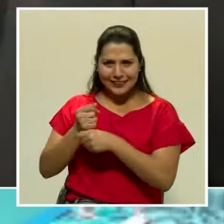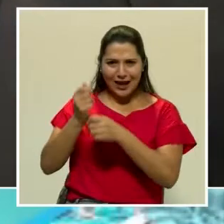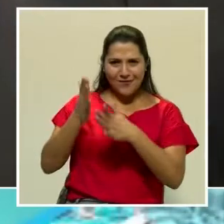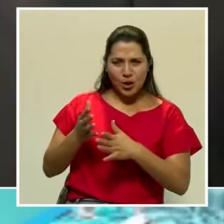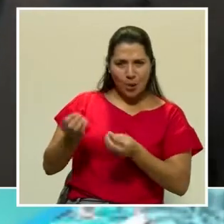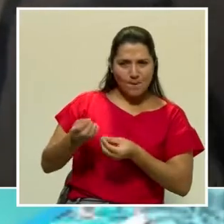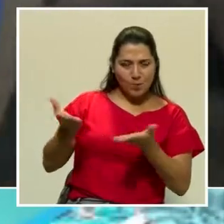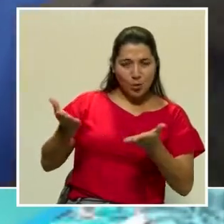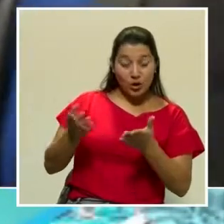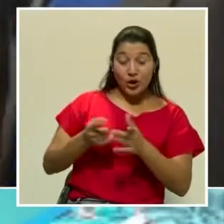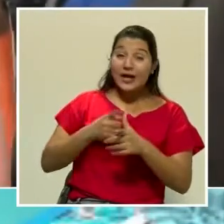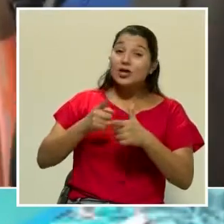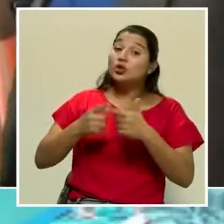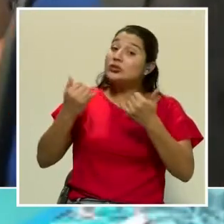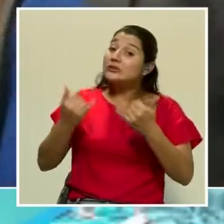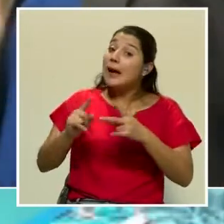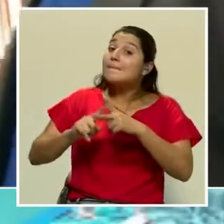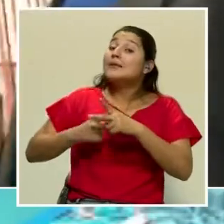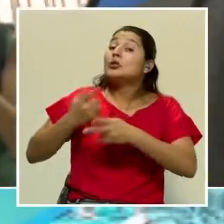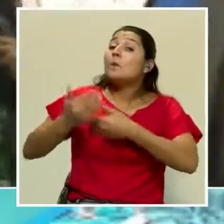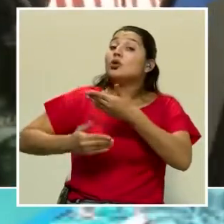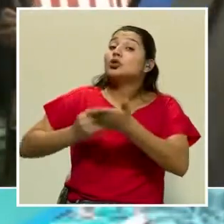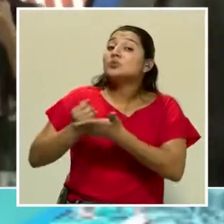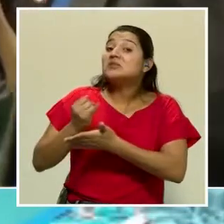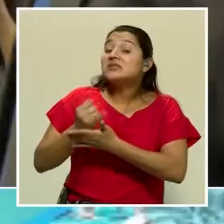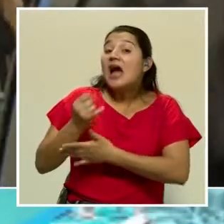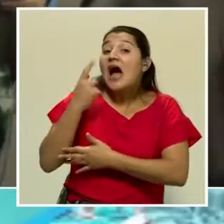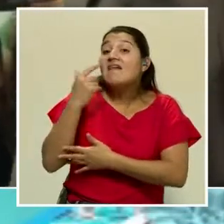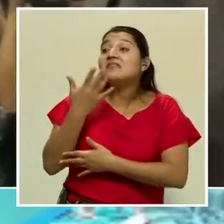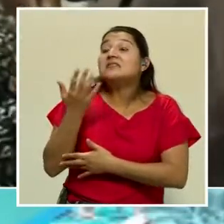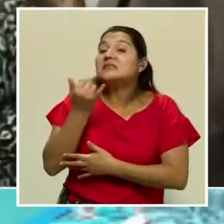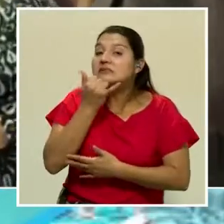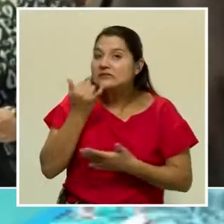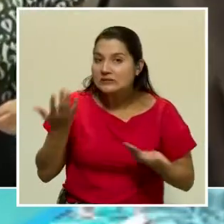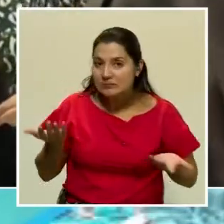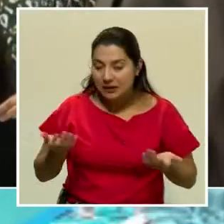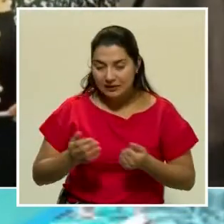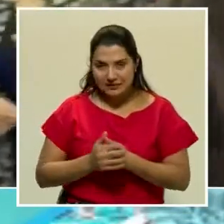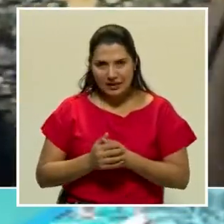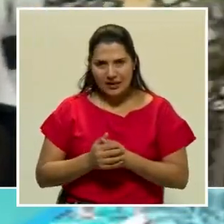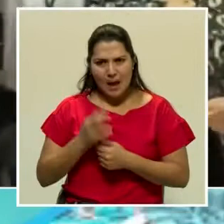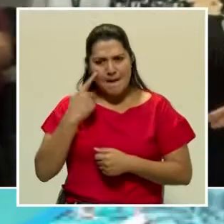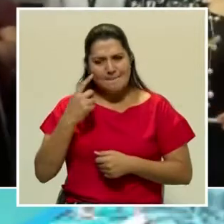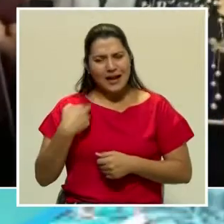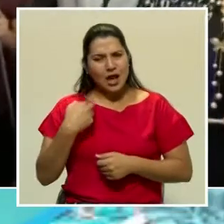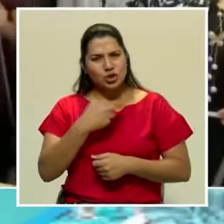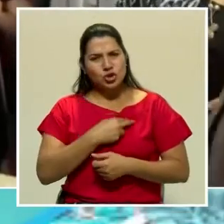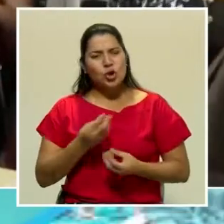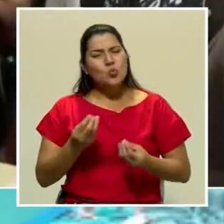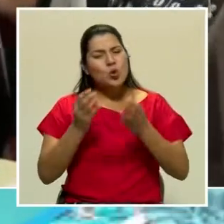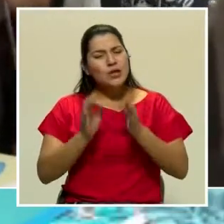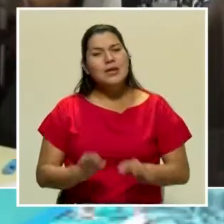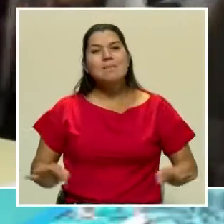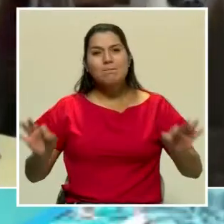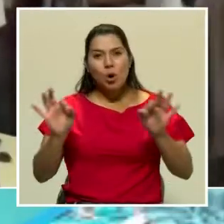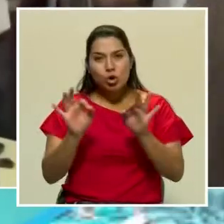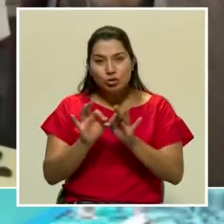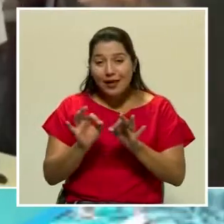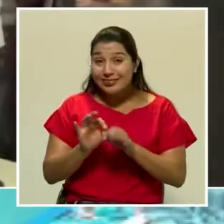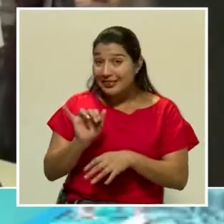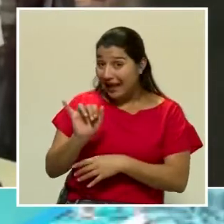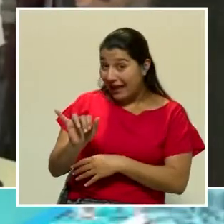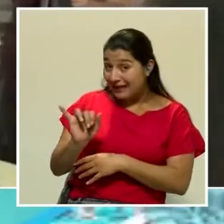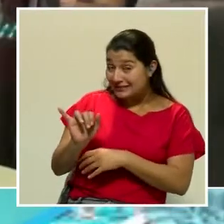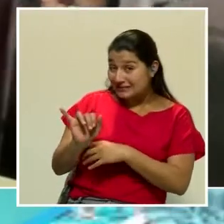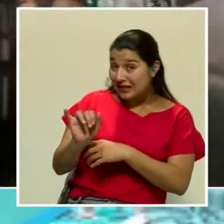abrió un proceso, esperemos a ver qué pasa. Para nosotros es muy importante que esto